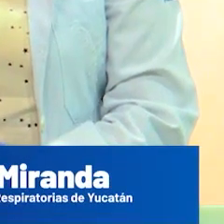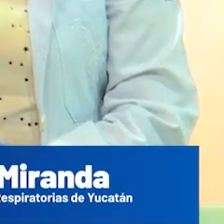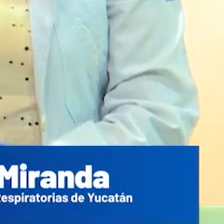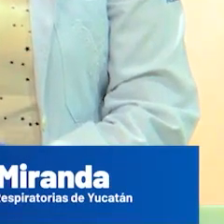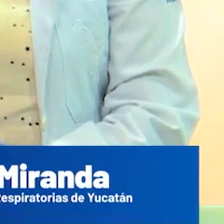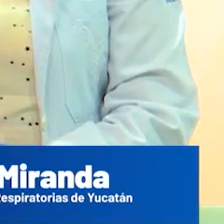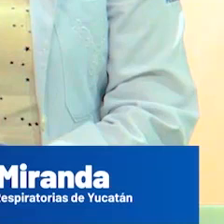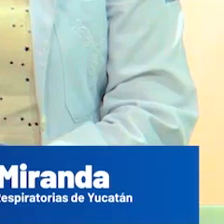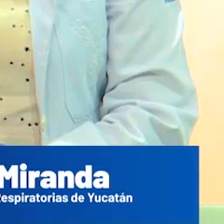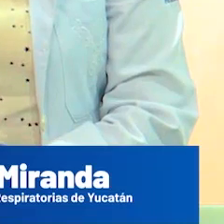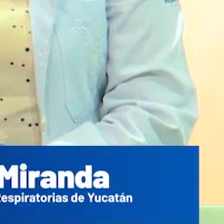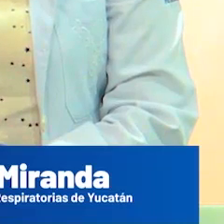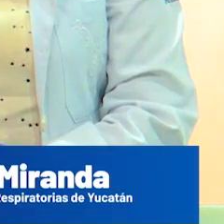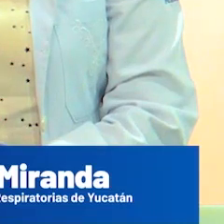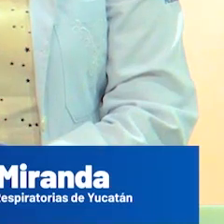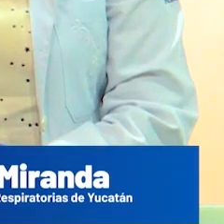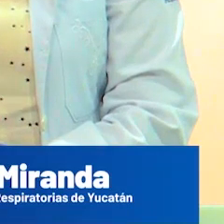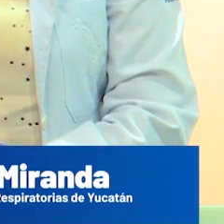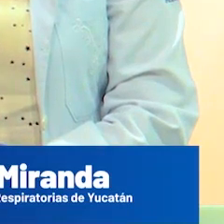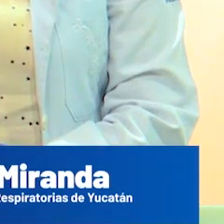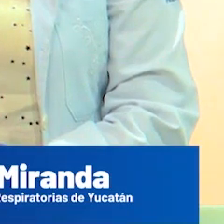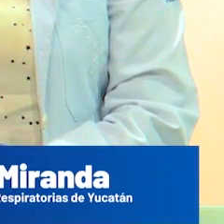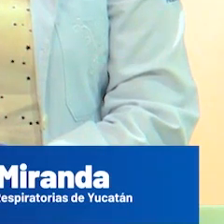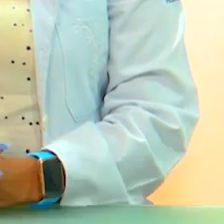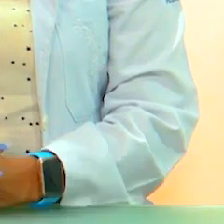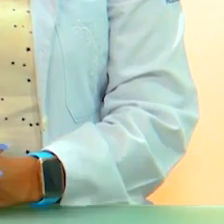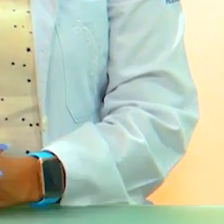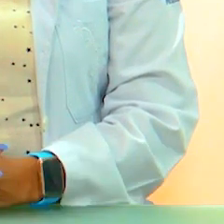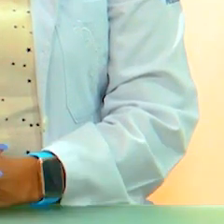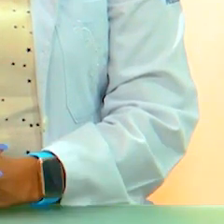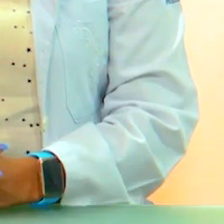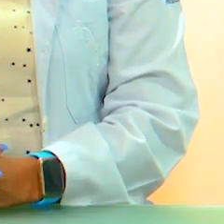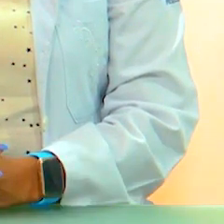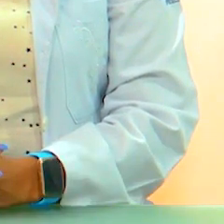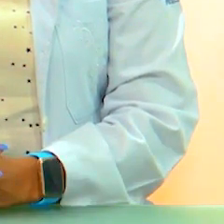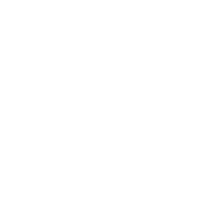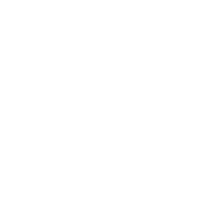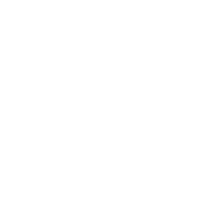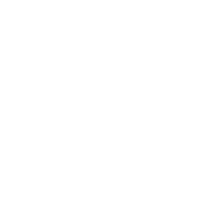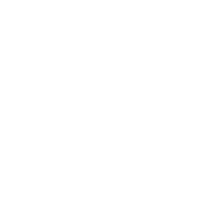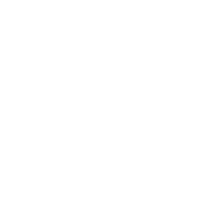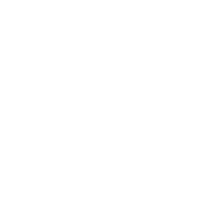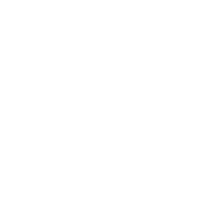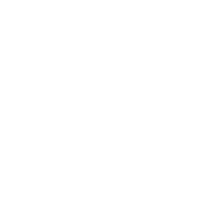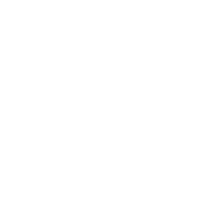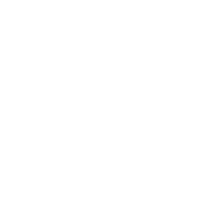Estaremos actualizando esta información todos los días por este mismo medio. Muchas gracias.